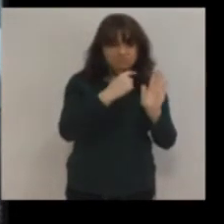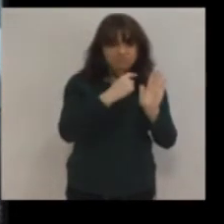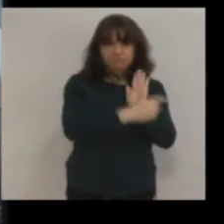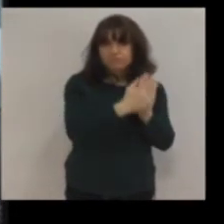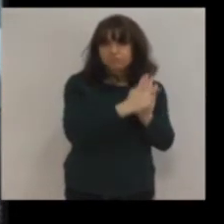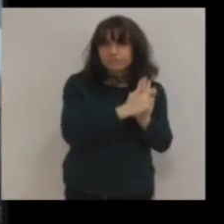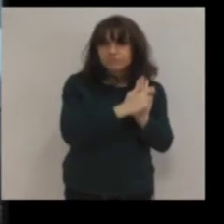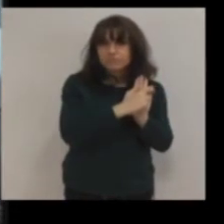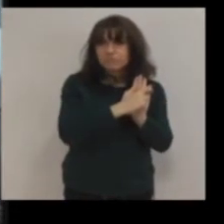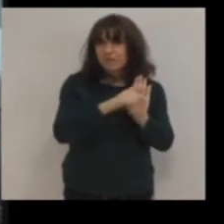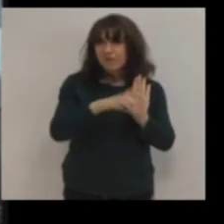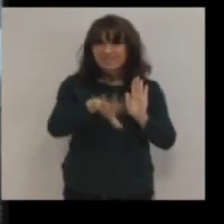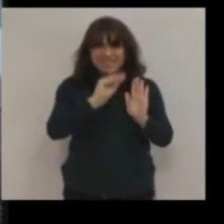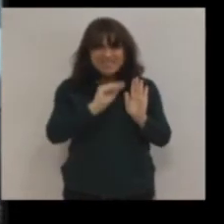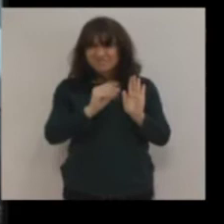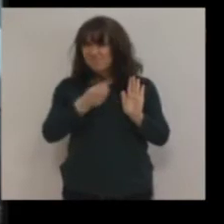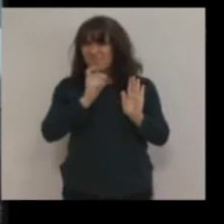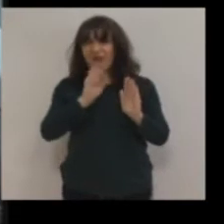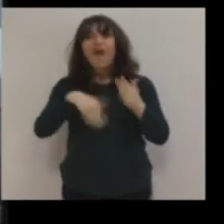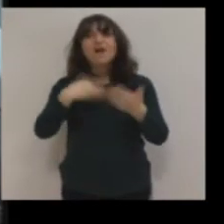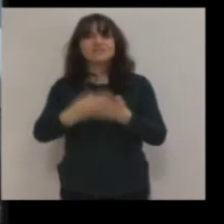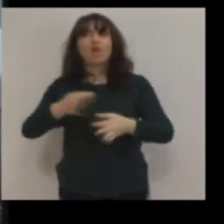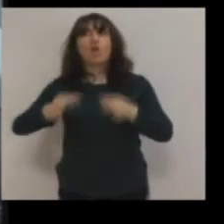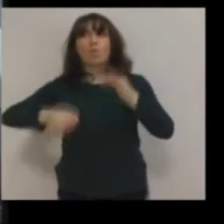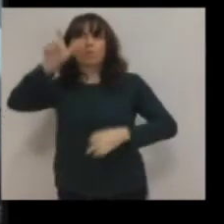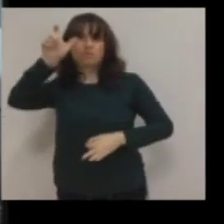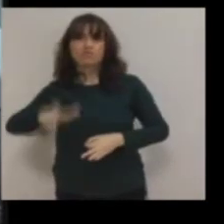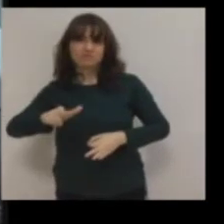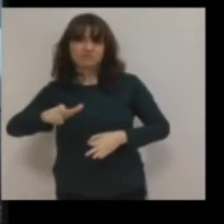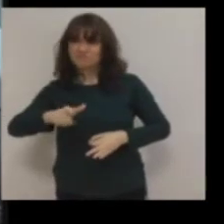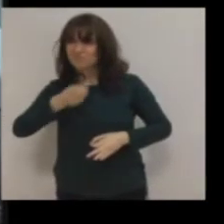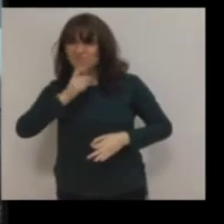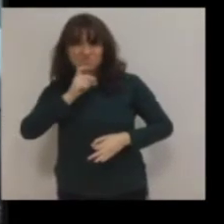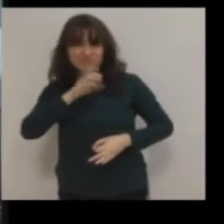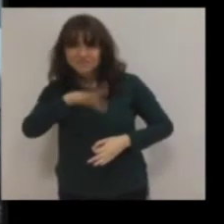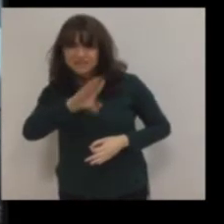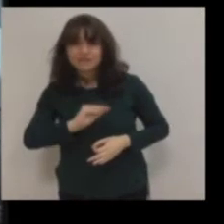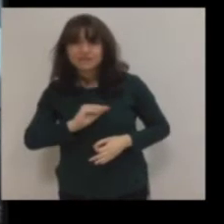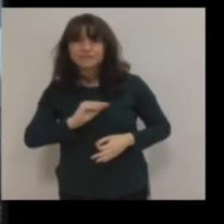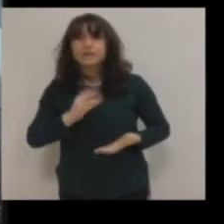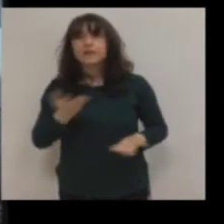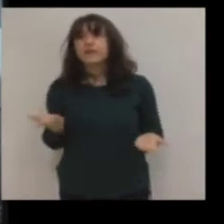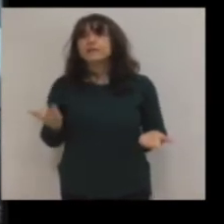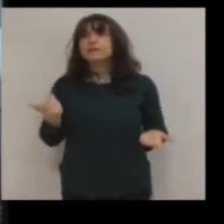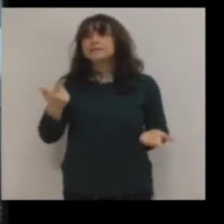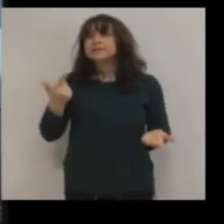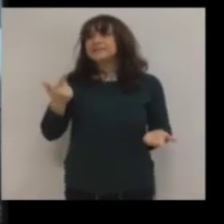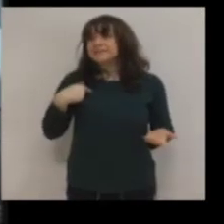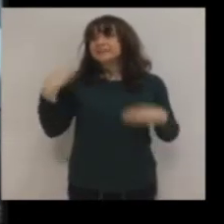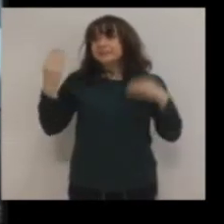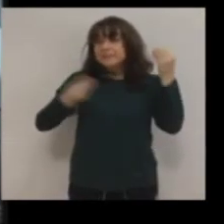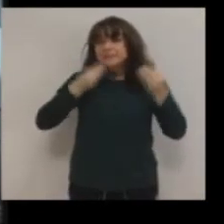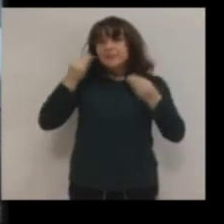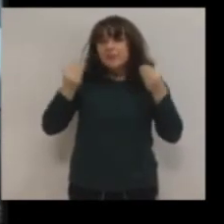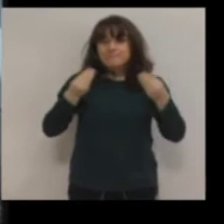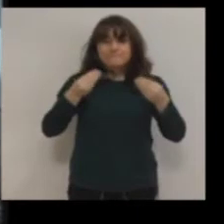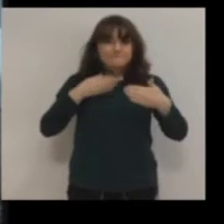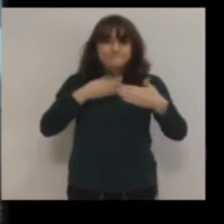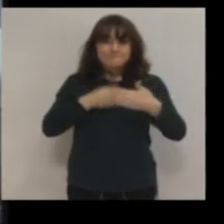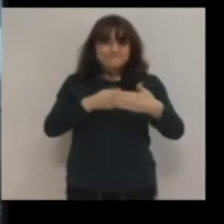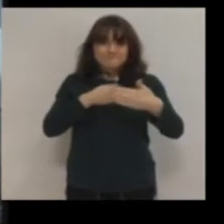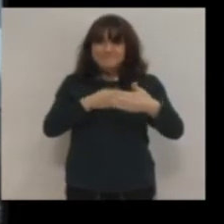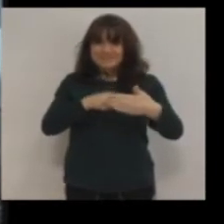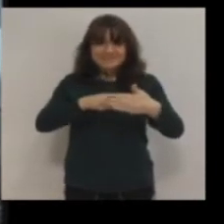complicado incluso para los jueces. Entonces, creo que esa es la primera barrera que uno se